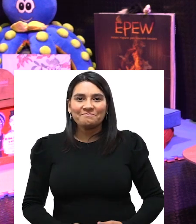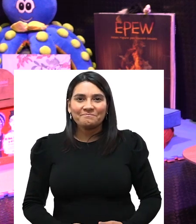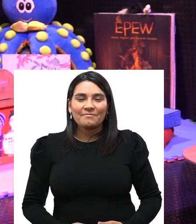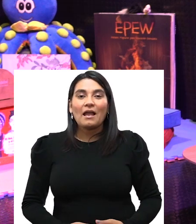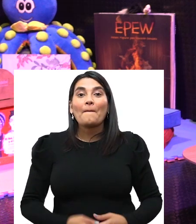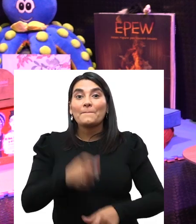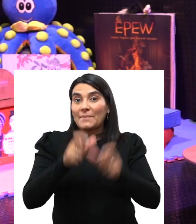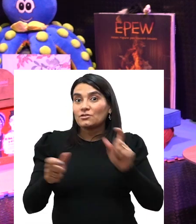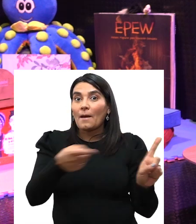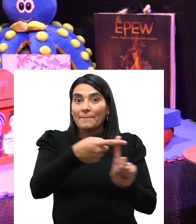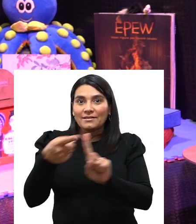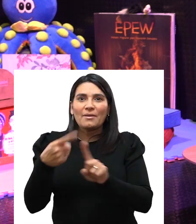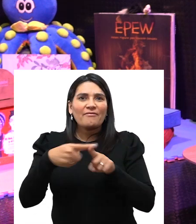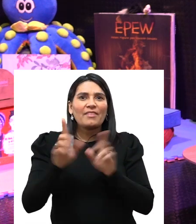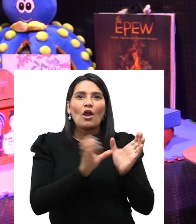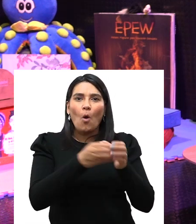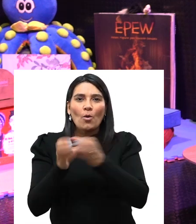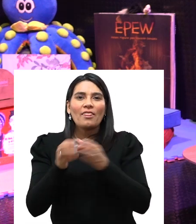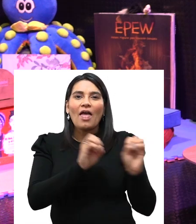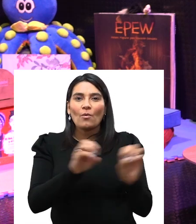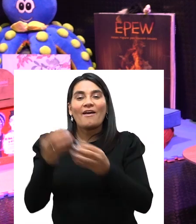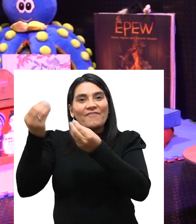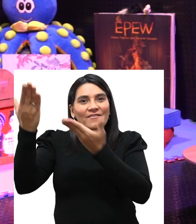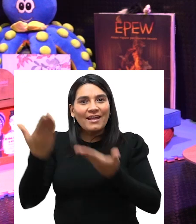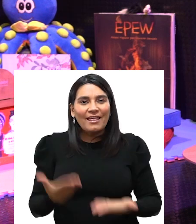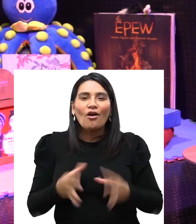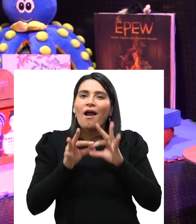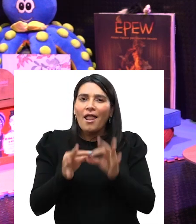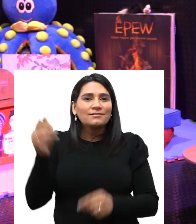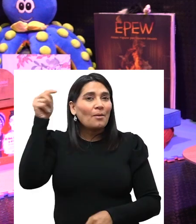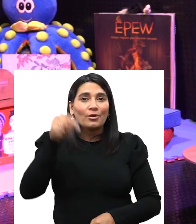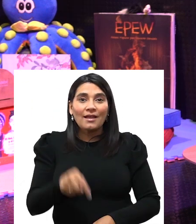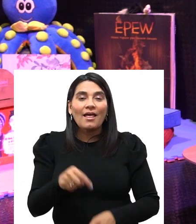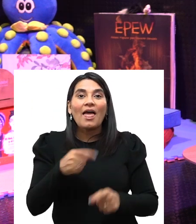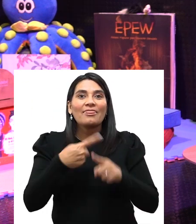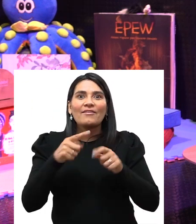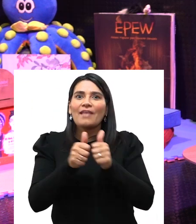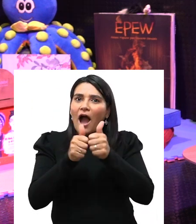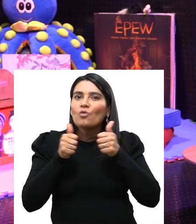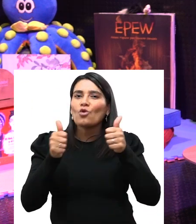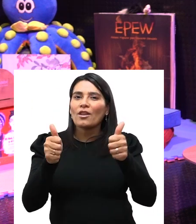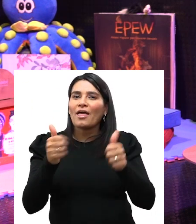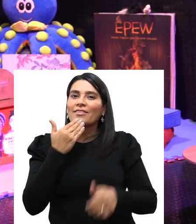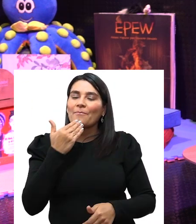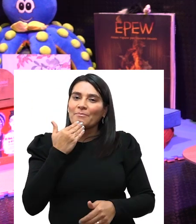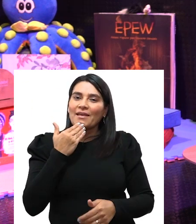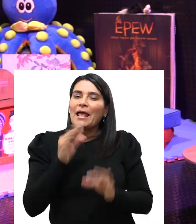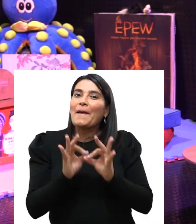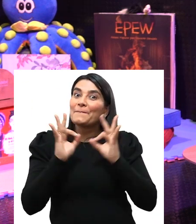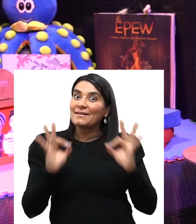Participantes de las comunidades educativas, bienvenidas. Gracias por estar acá. A las autoridades, por supuesto. Y en